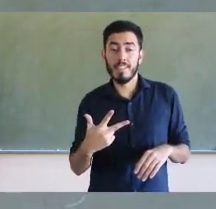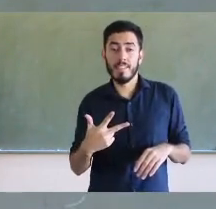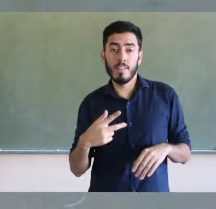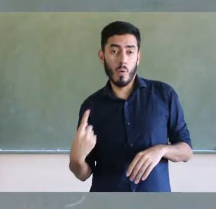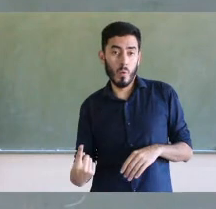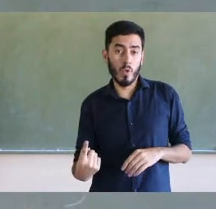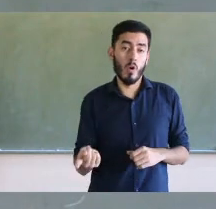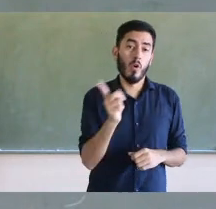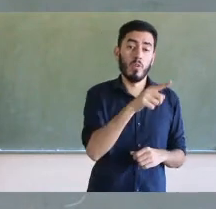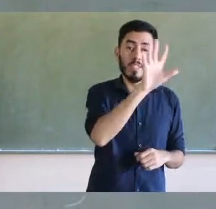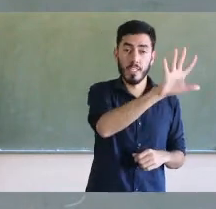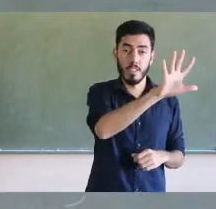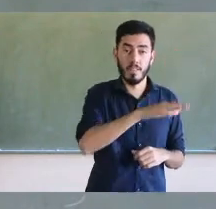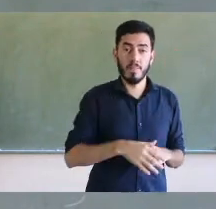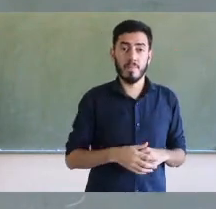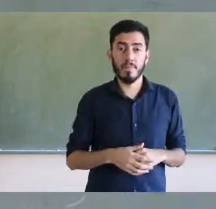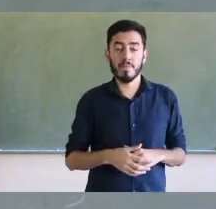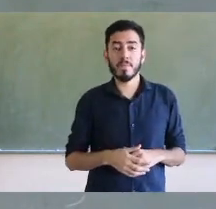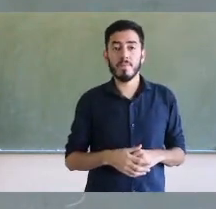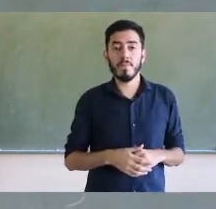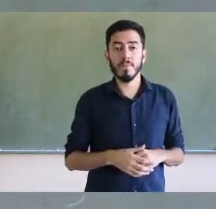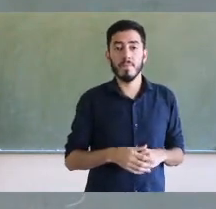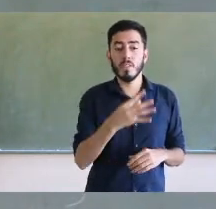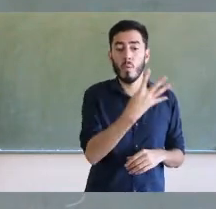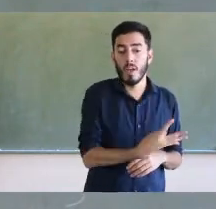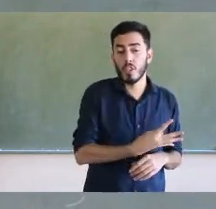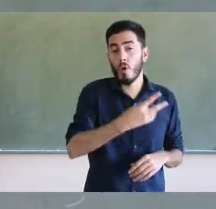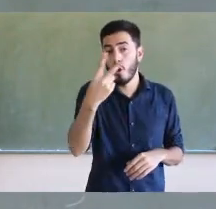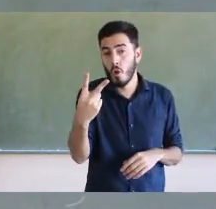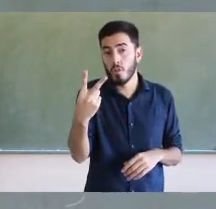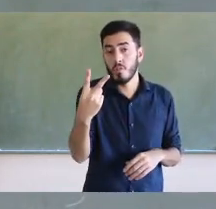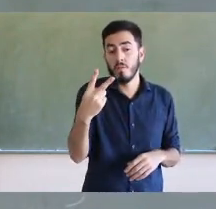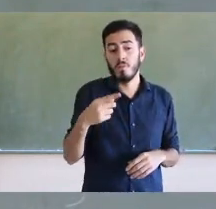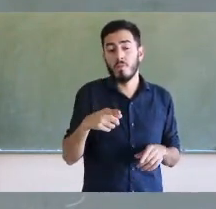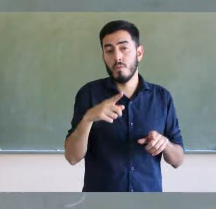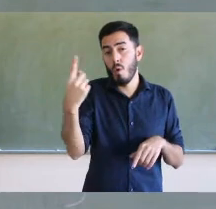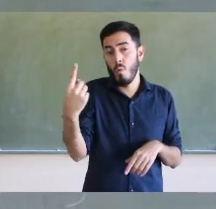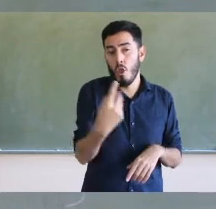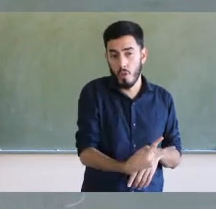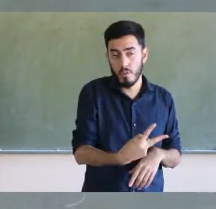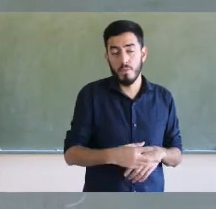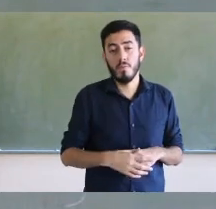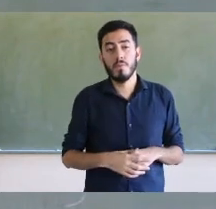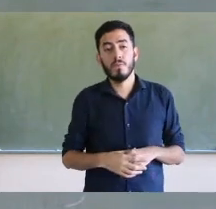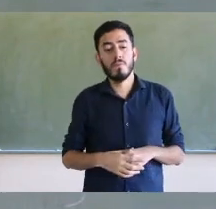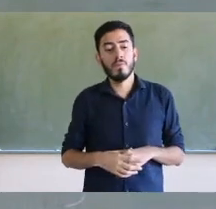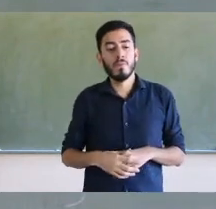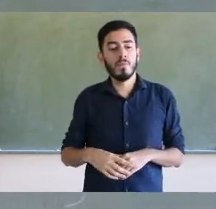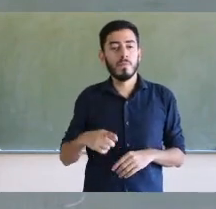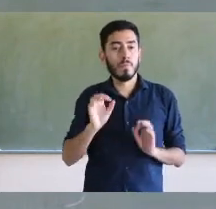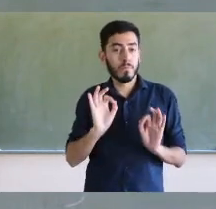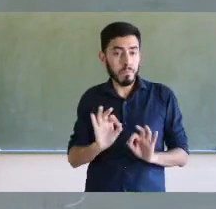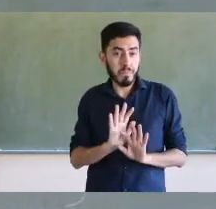y me va a quedar 5. 4 con 2, me queda 1 y me queda 2. Una vez